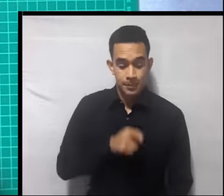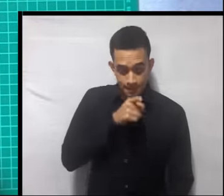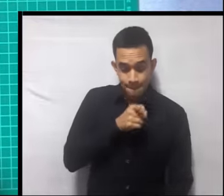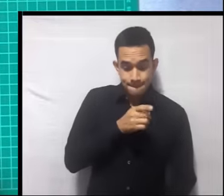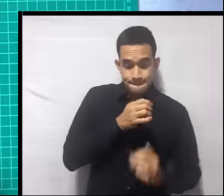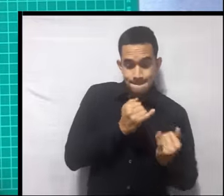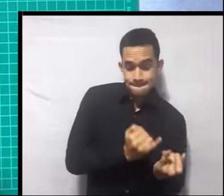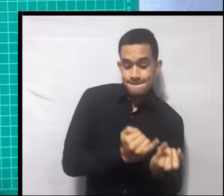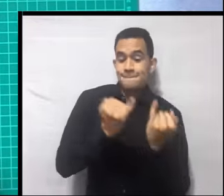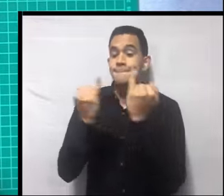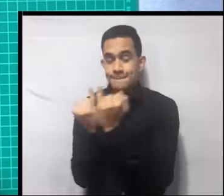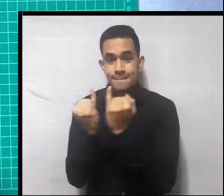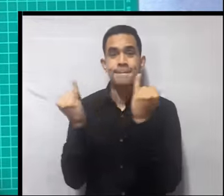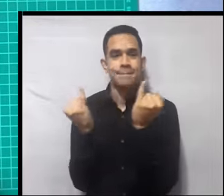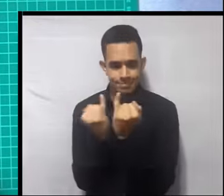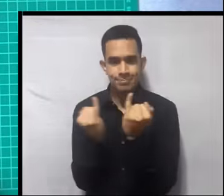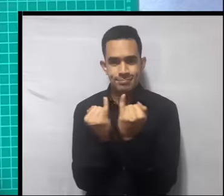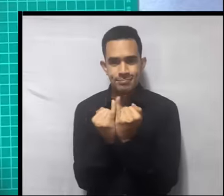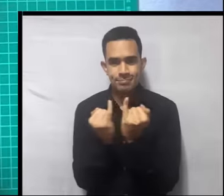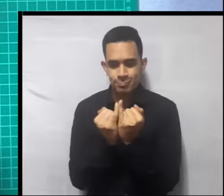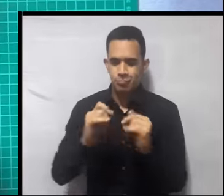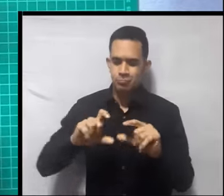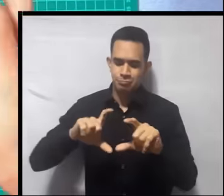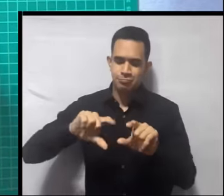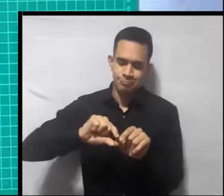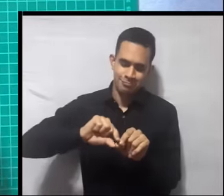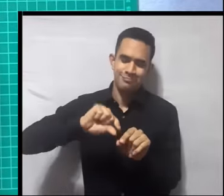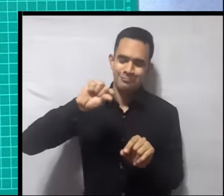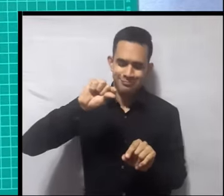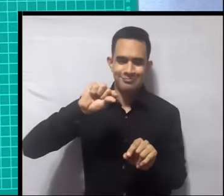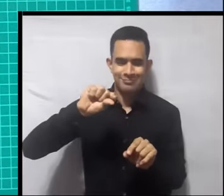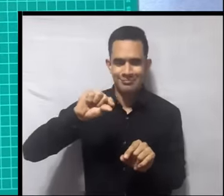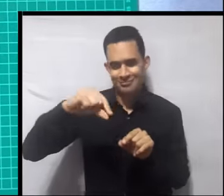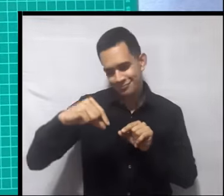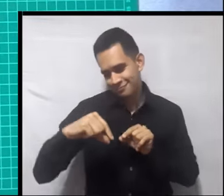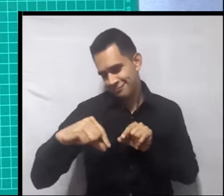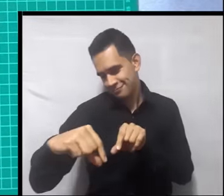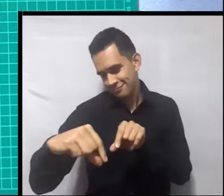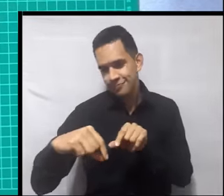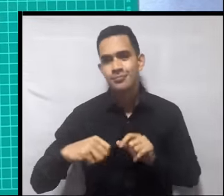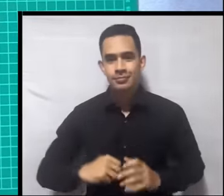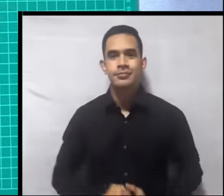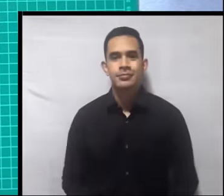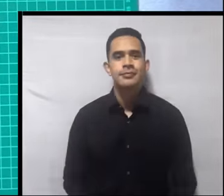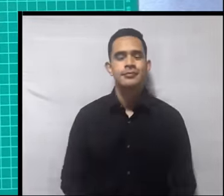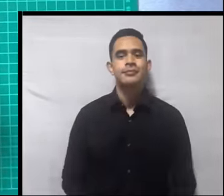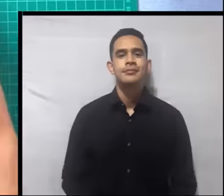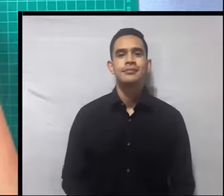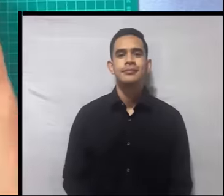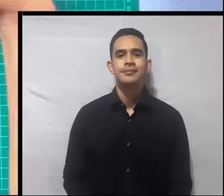Repetiremos este paso en el par de agujeros restantes con el palillo sobrante.